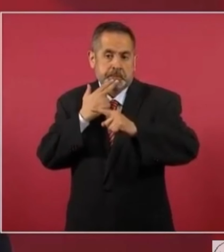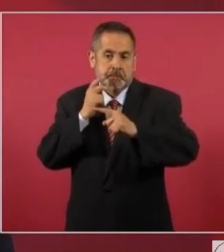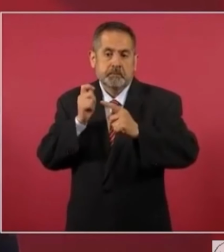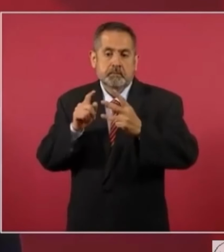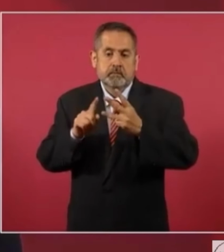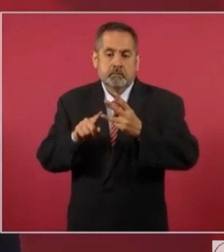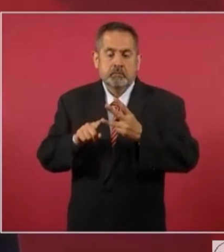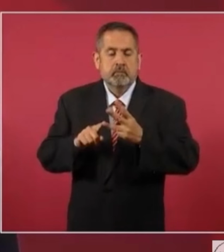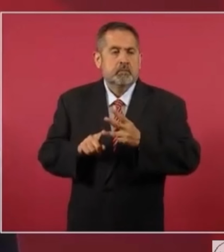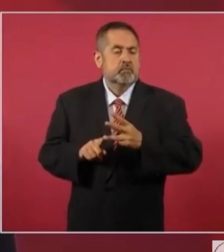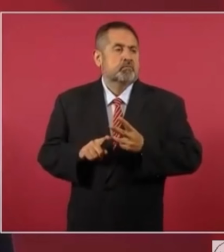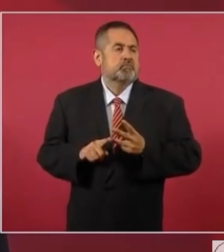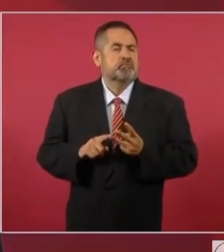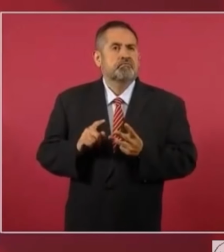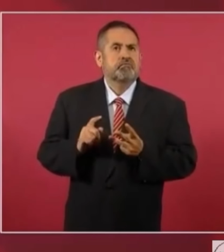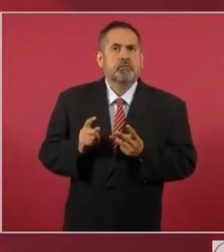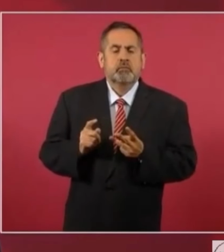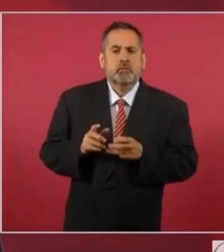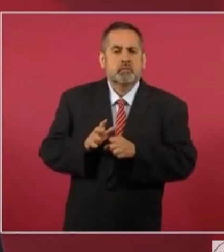que no tengan una actuación